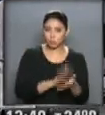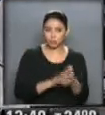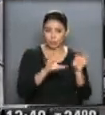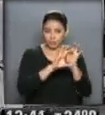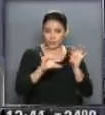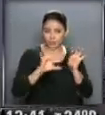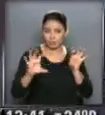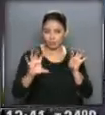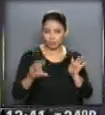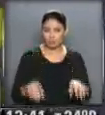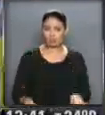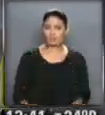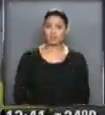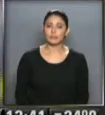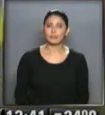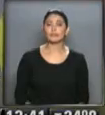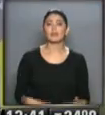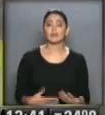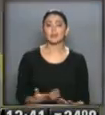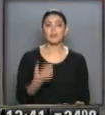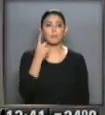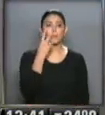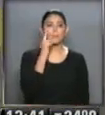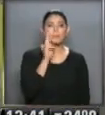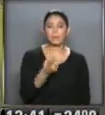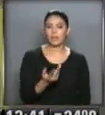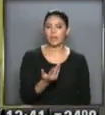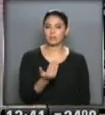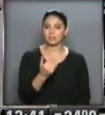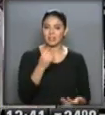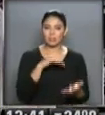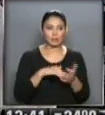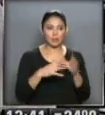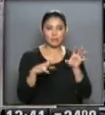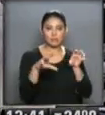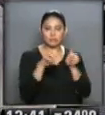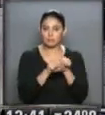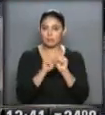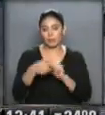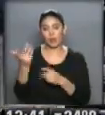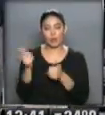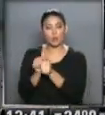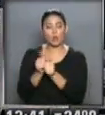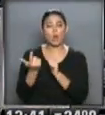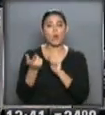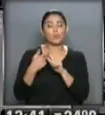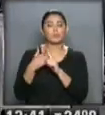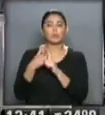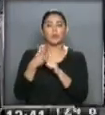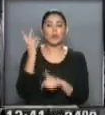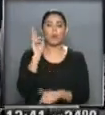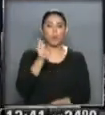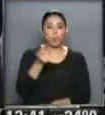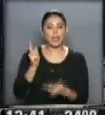convoy para ver, de acuerdo con el contacto también con el juez Rodríguez, con el fiscal